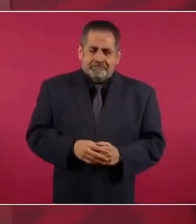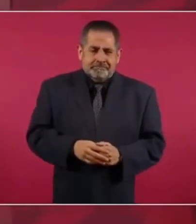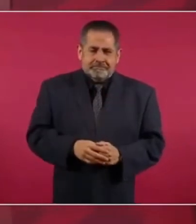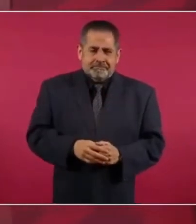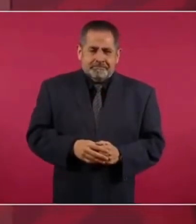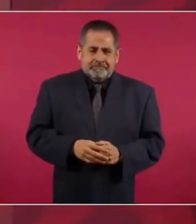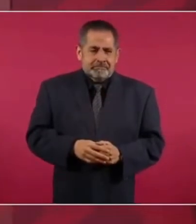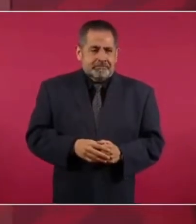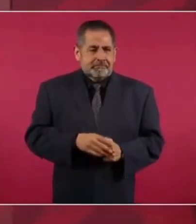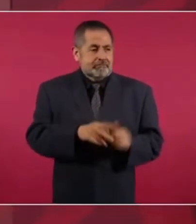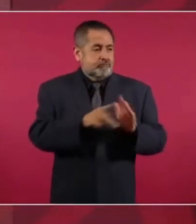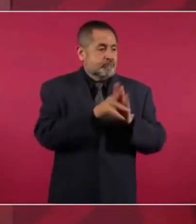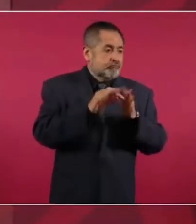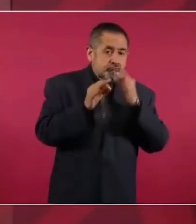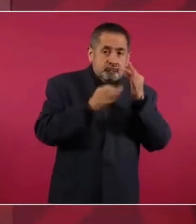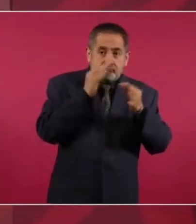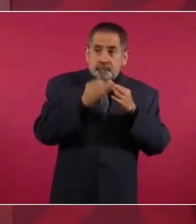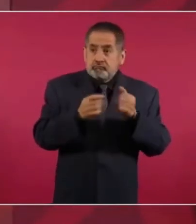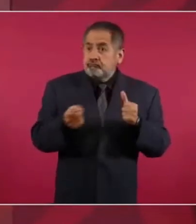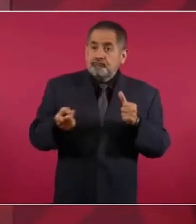lo fundamental,